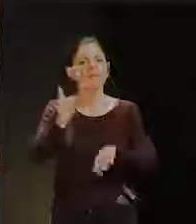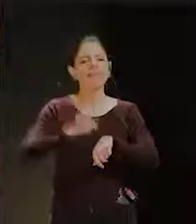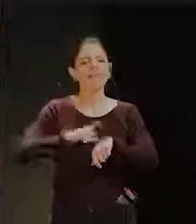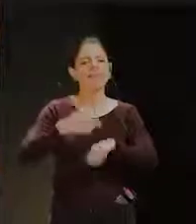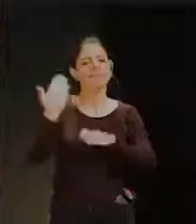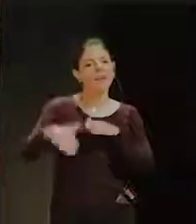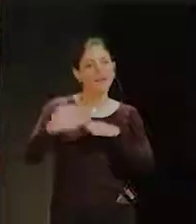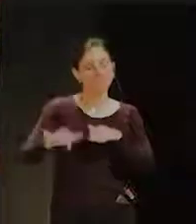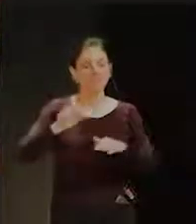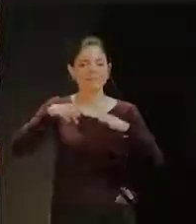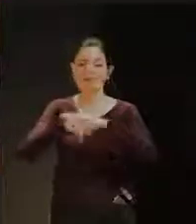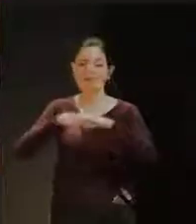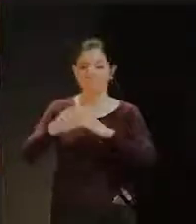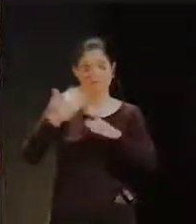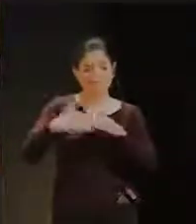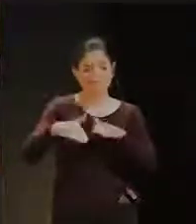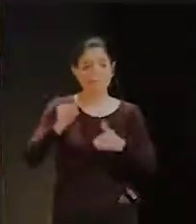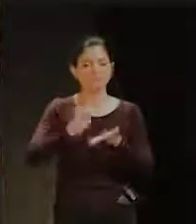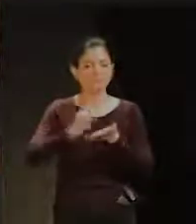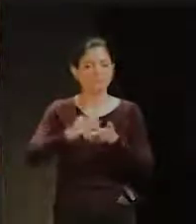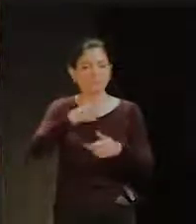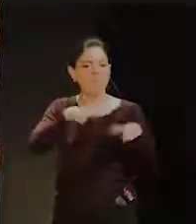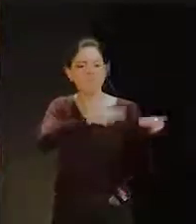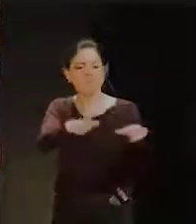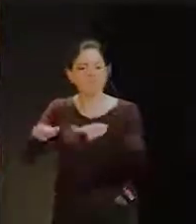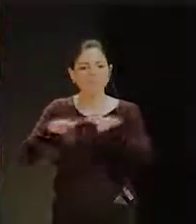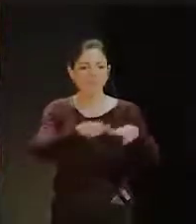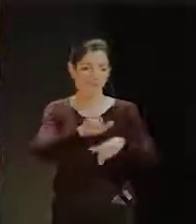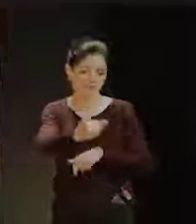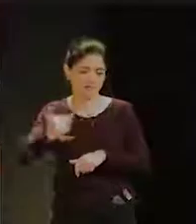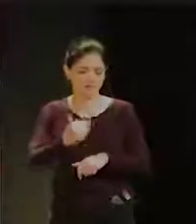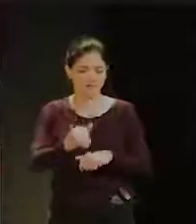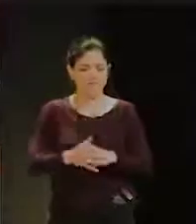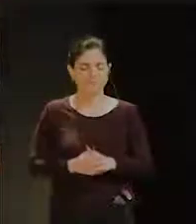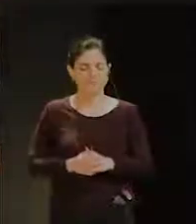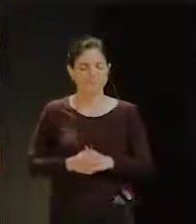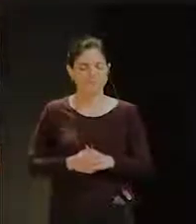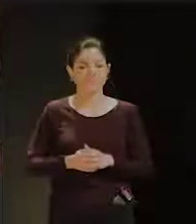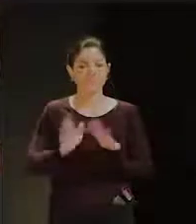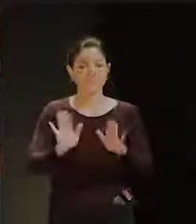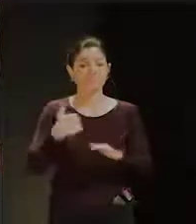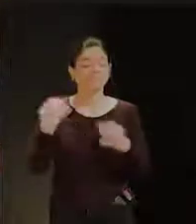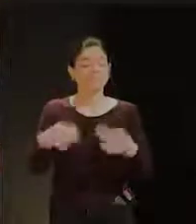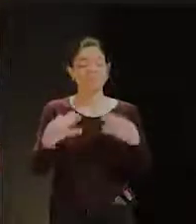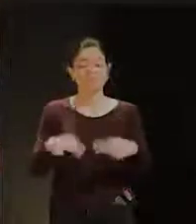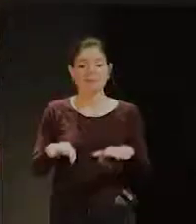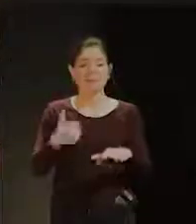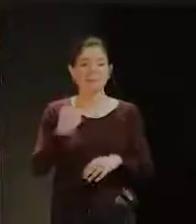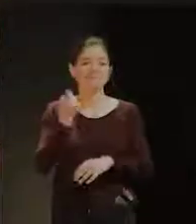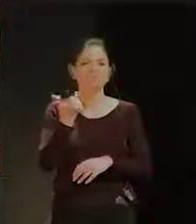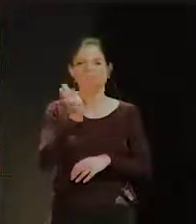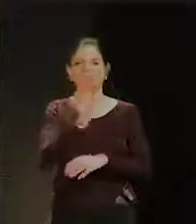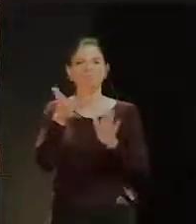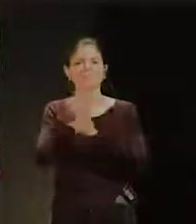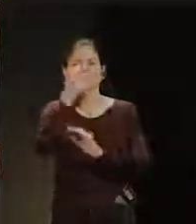tiempo limitado y los recursos limitados que muchas veces estas salas tienen. Bueno, simplemente un par de palabras